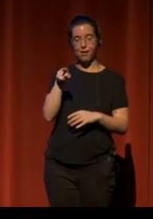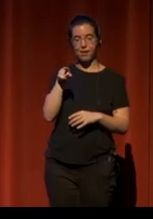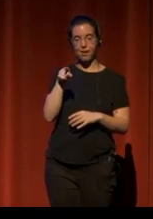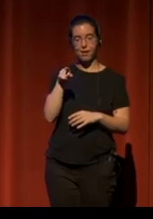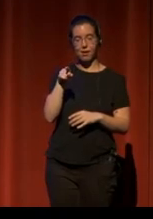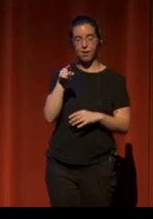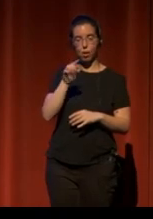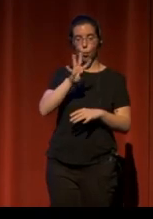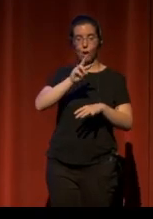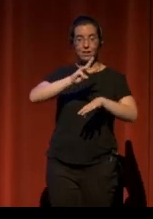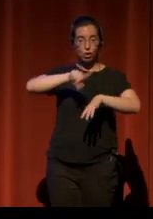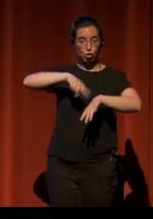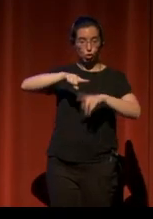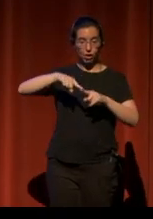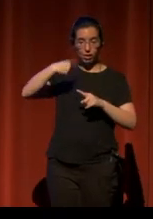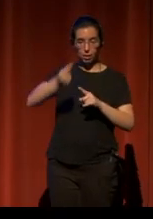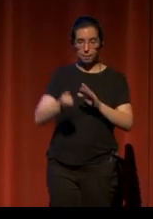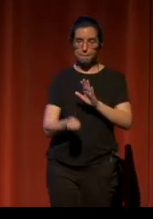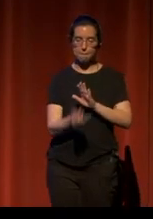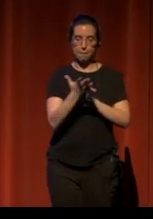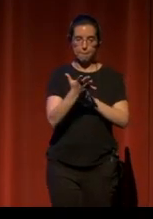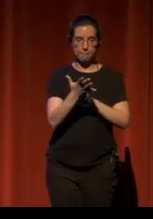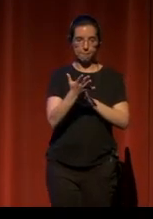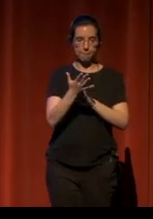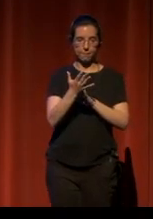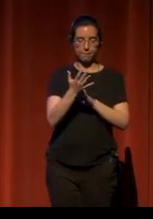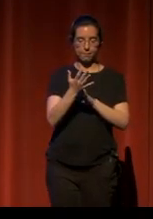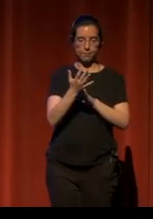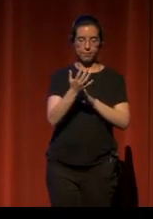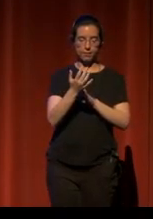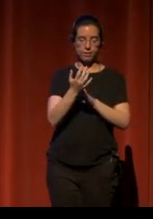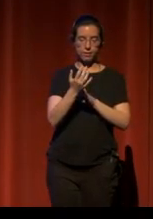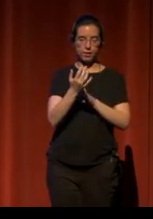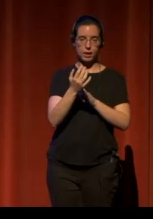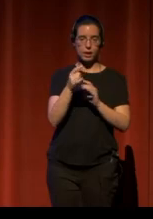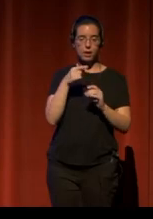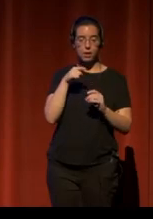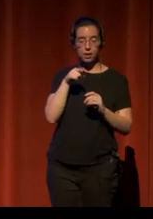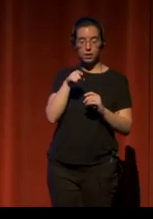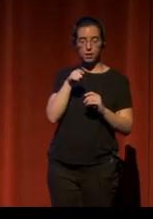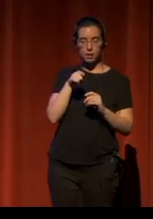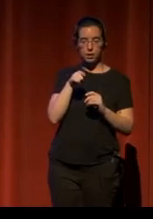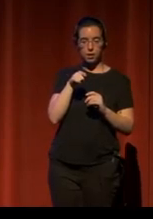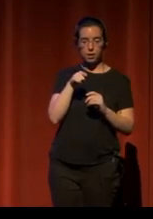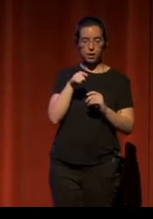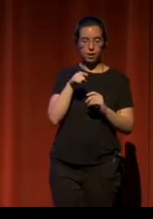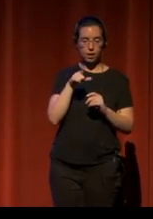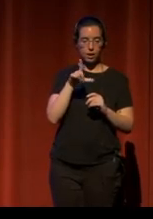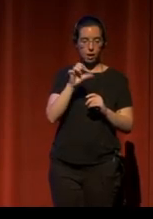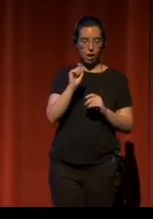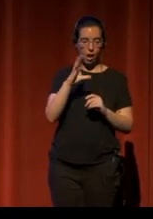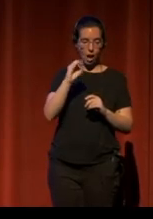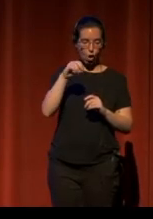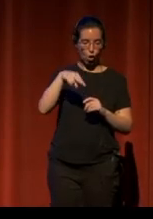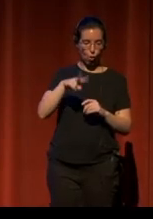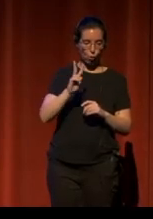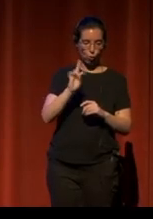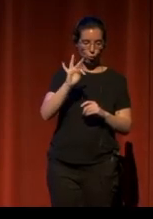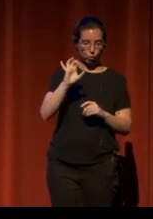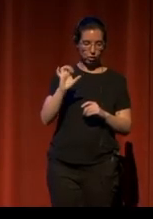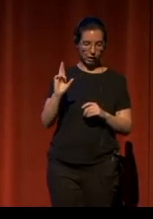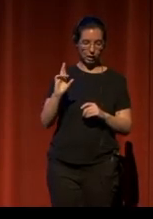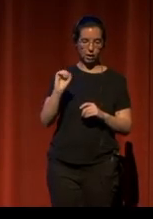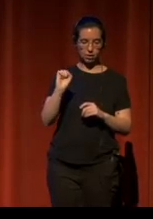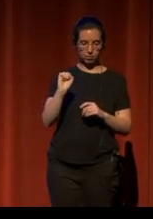horas después lanzamos frenal cura.net convirtiéndose en como decía en fin la plataforma de innovación social